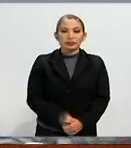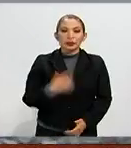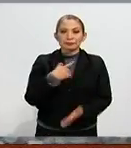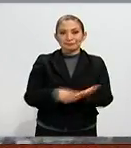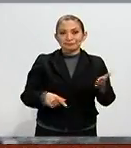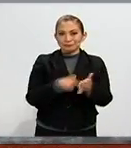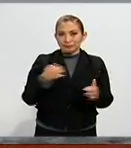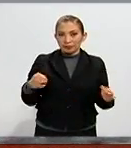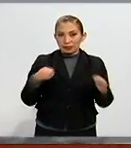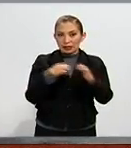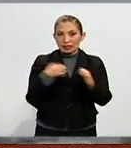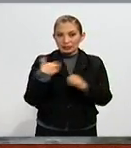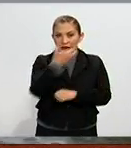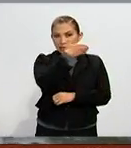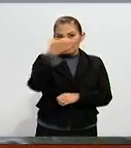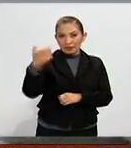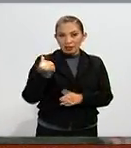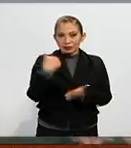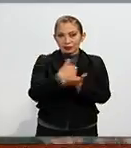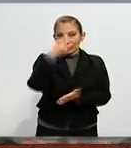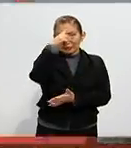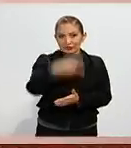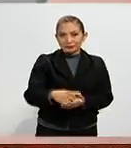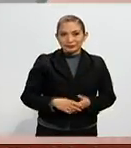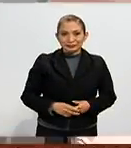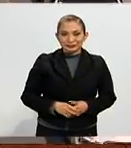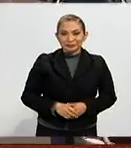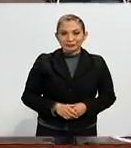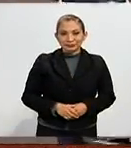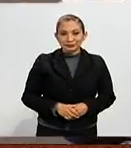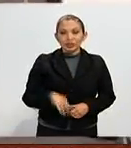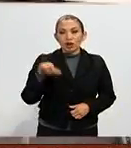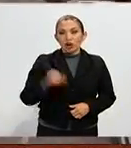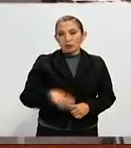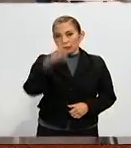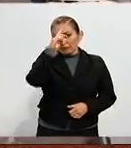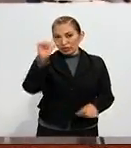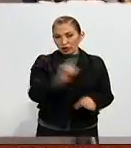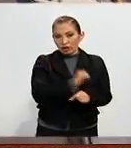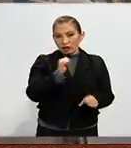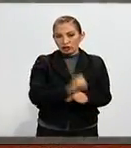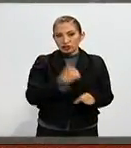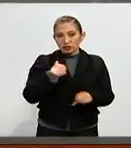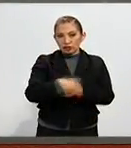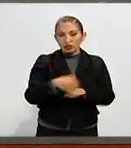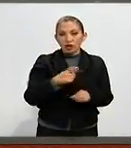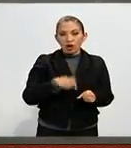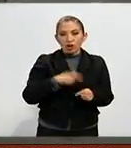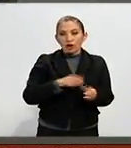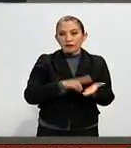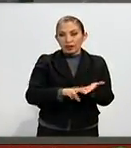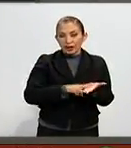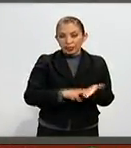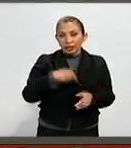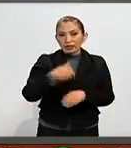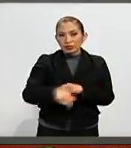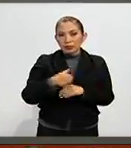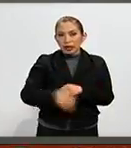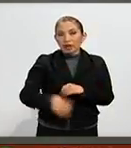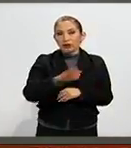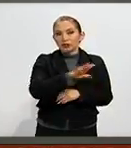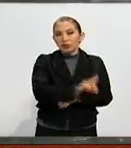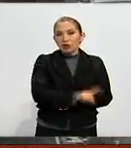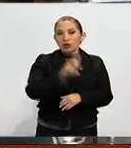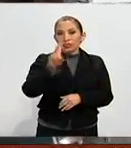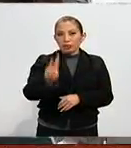Levantan la contingencia ambiental en el Valle de México. Hoy no circulan los vehículos con engomado verde, placas